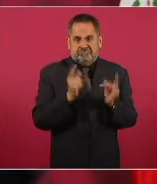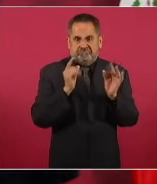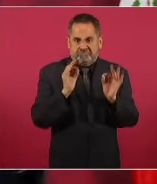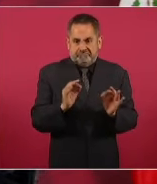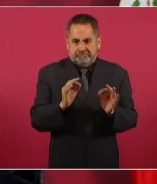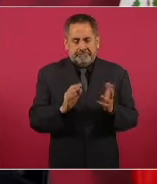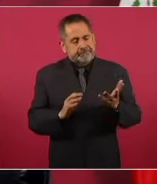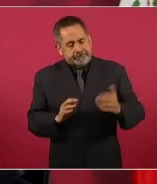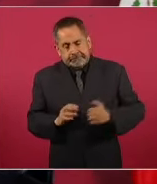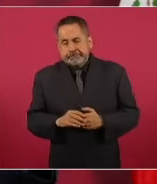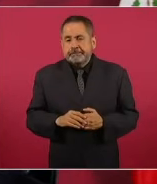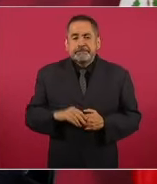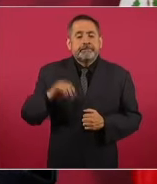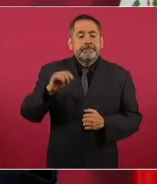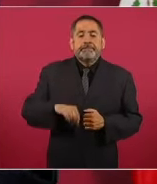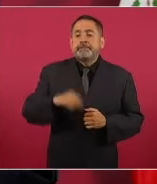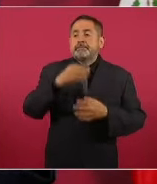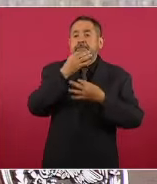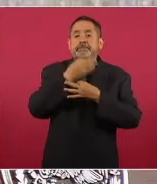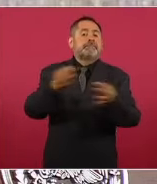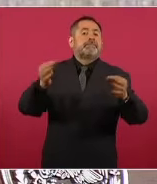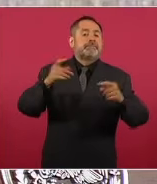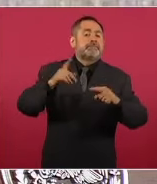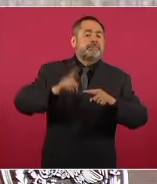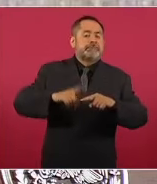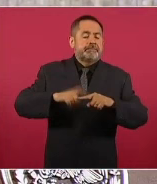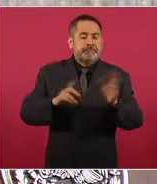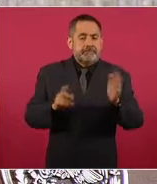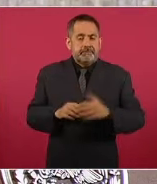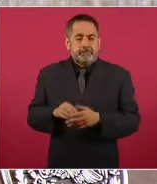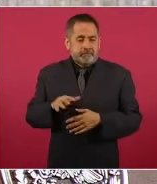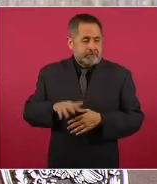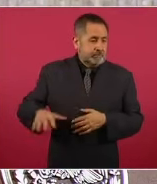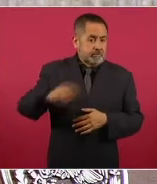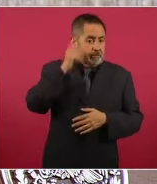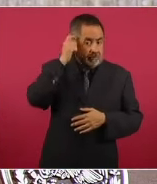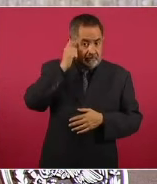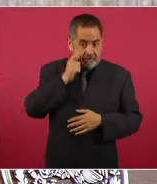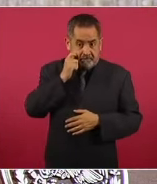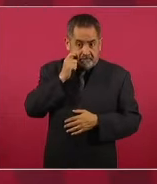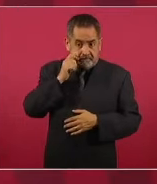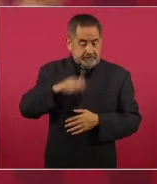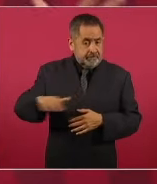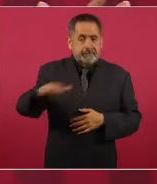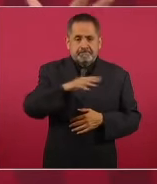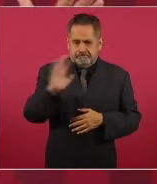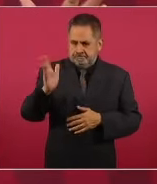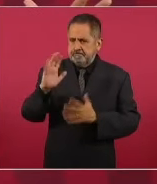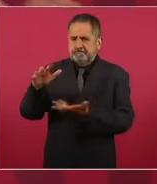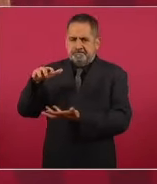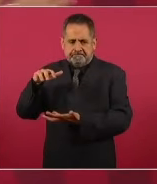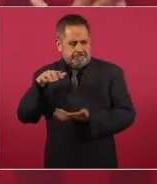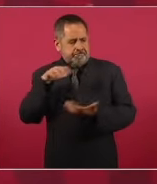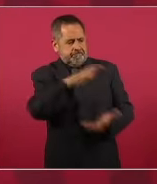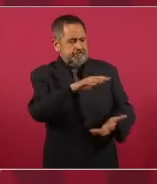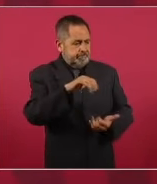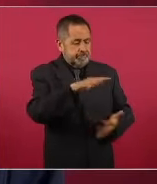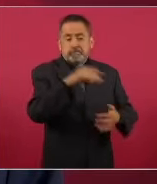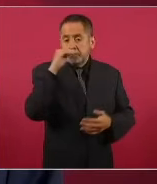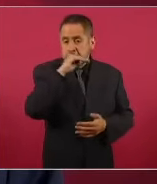hoy que todo Guerrero tiene fertilizantes